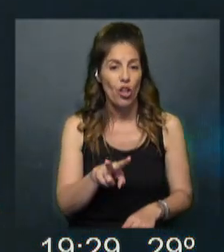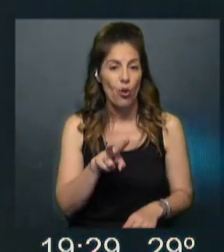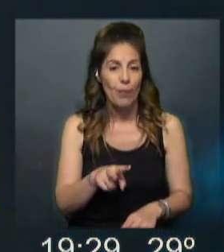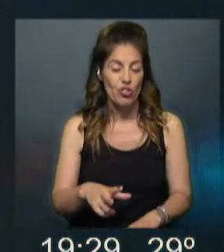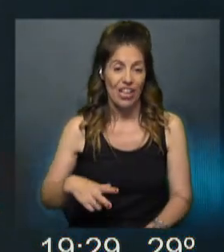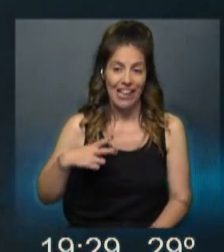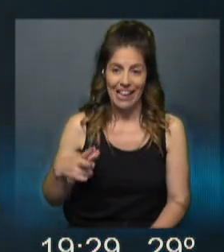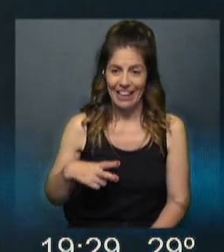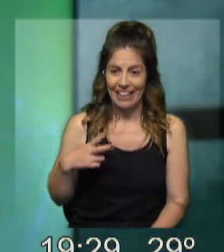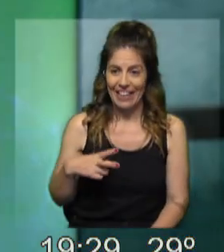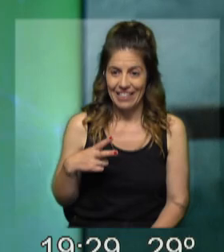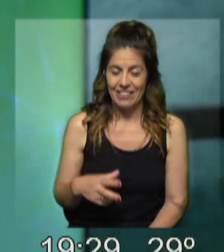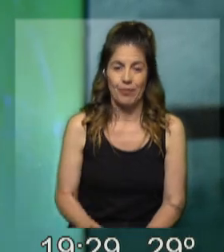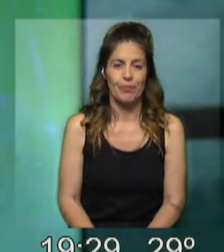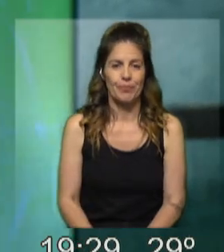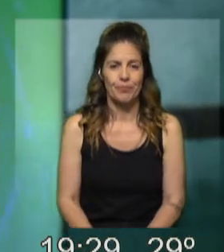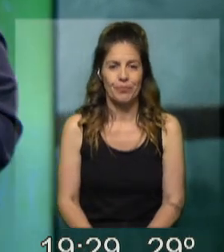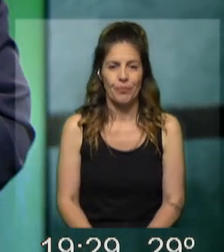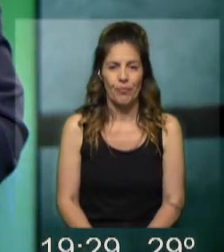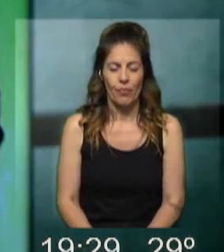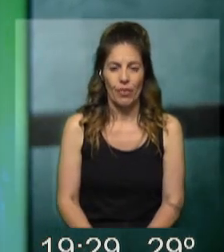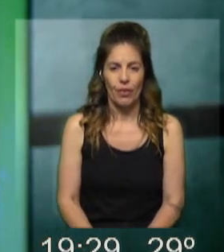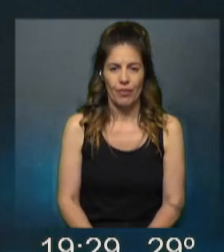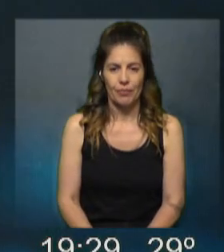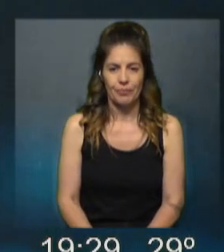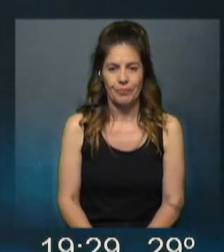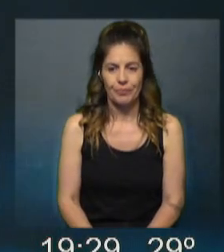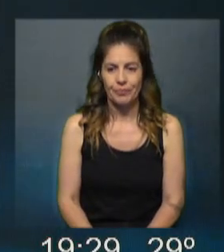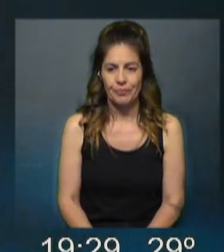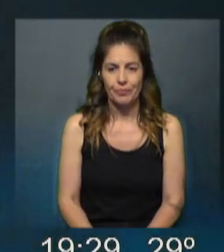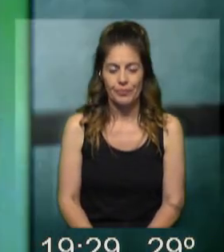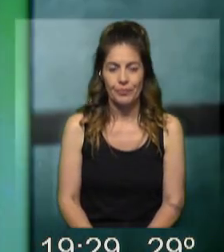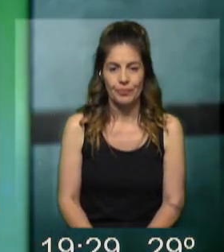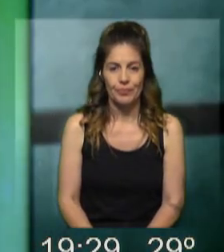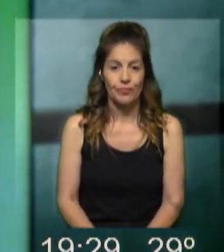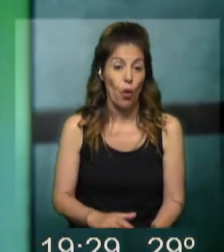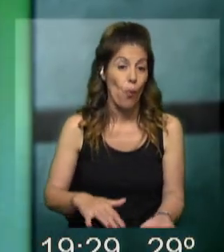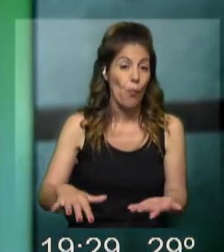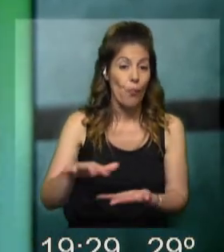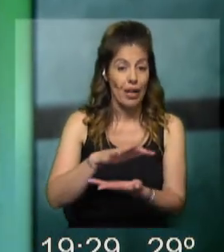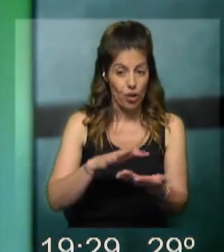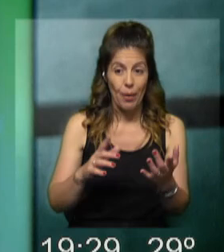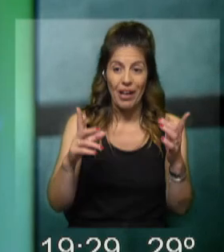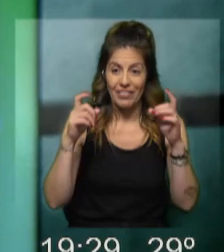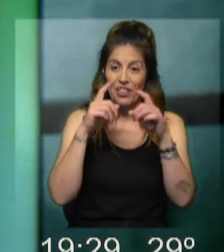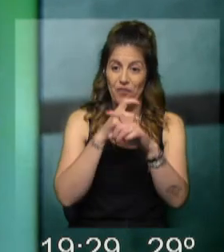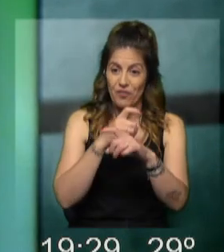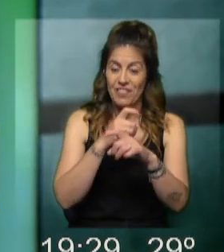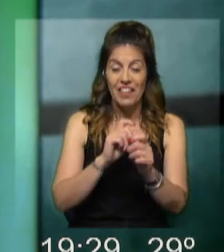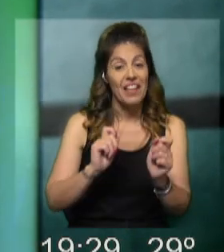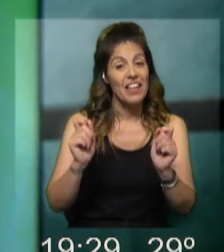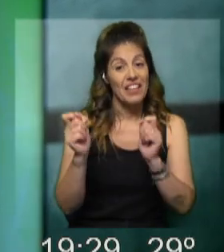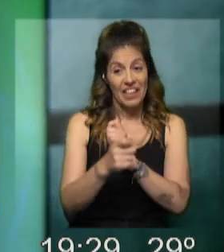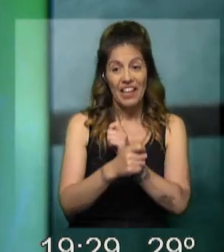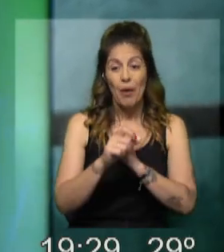riqueza se reparte esa torta como se dice habitualmente no Exacto o sea es un panorama un poco complejo difícil que cambie